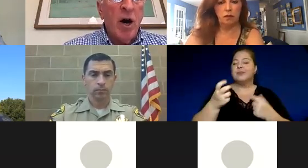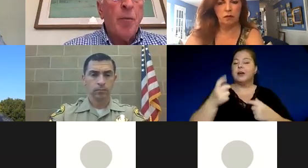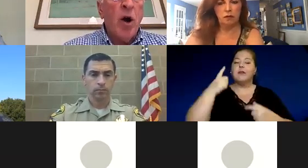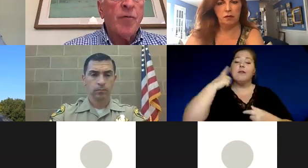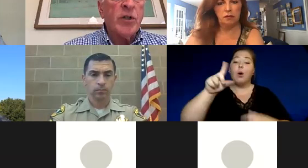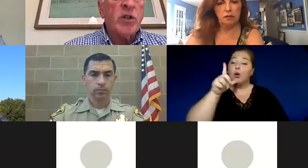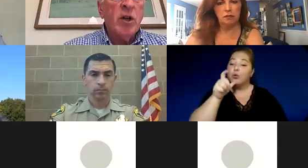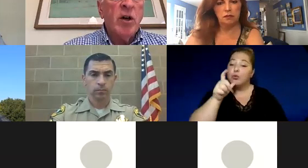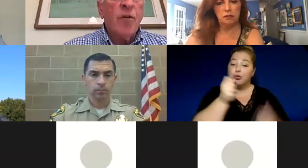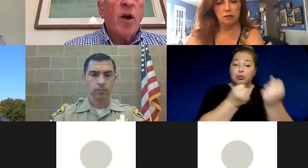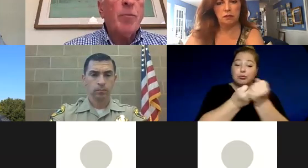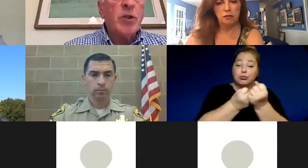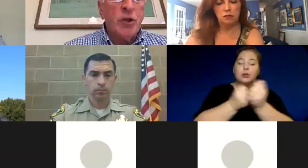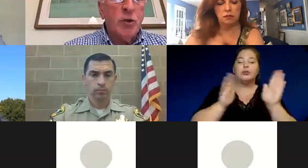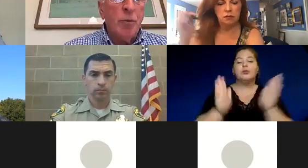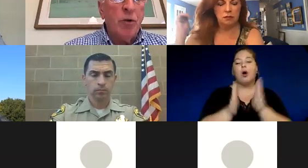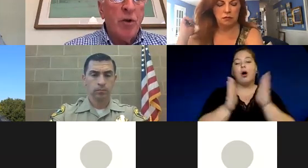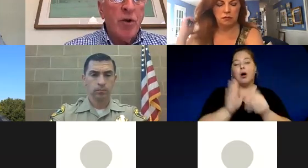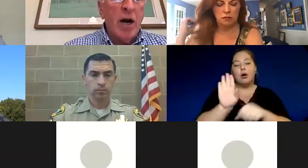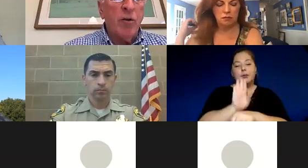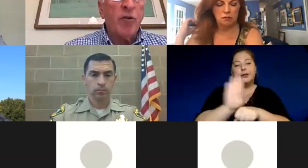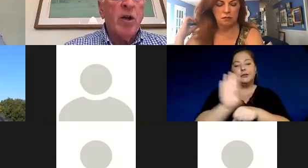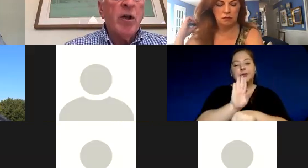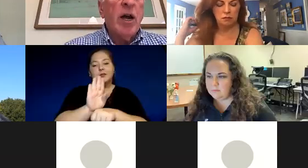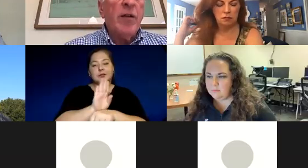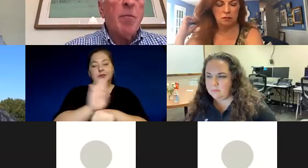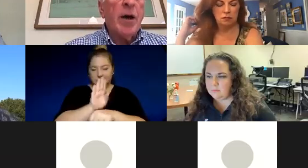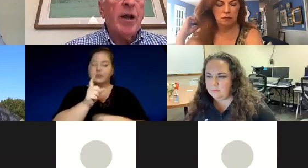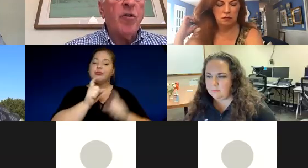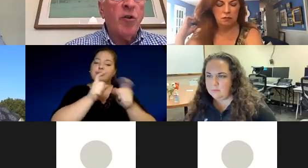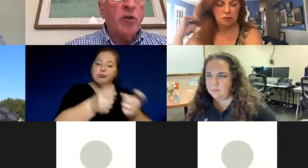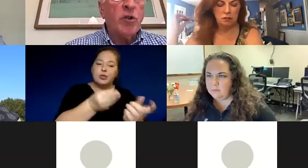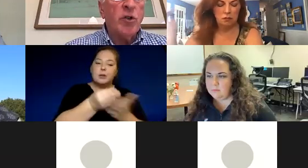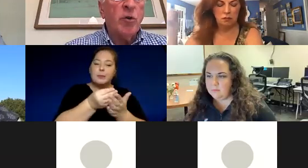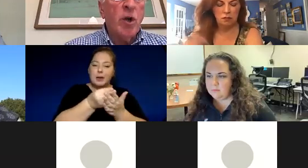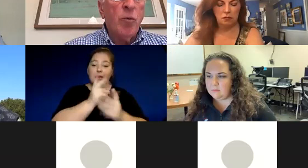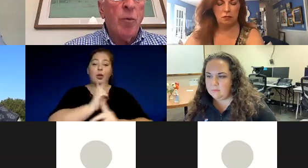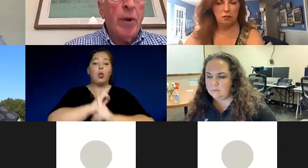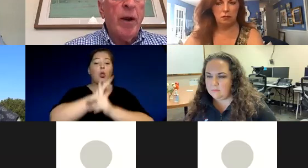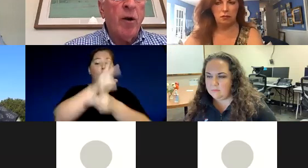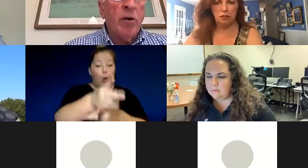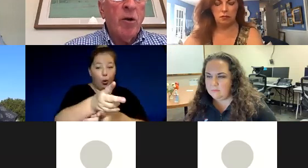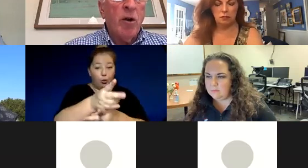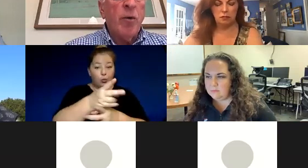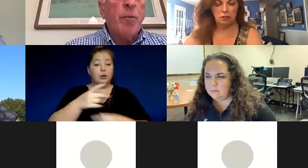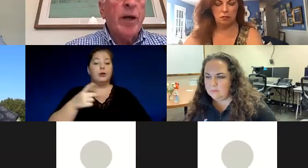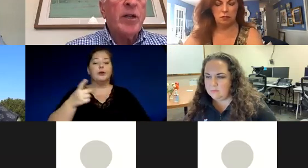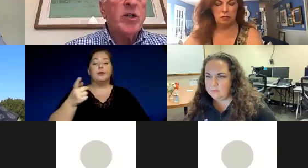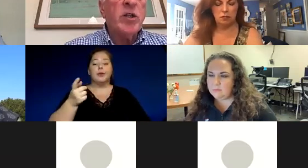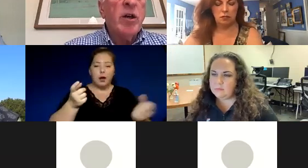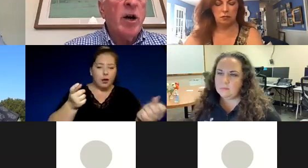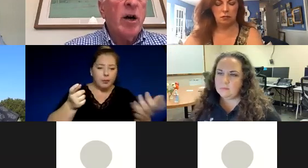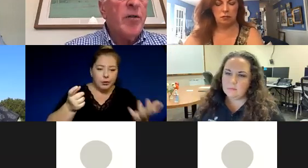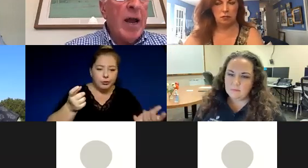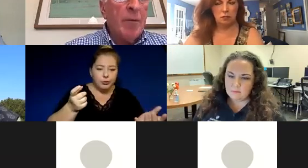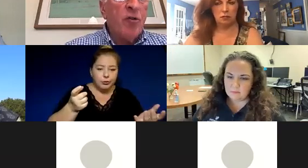para negocios, para organizaciones sin fines de lucro, de hasta 2 millones de dólares, que es dinero que se puede utilizar